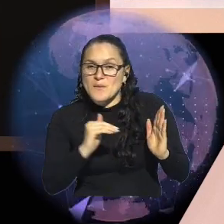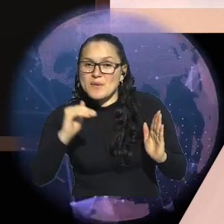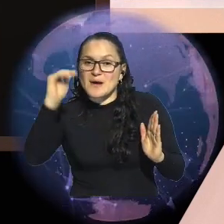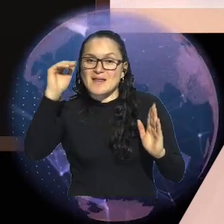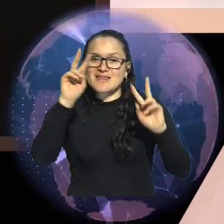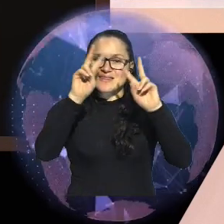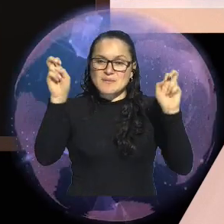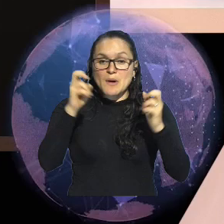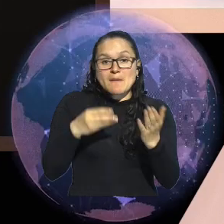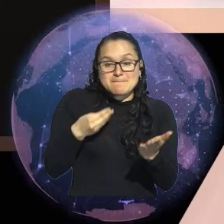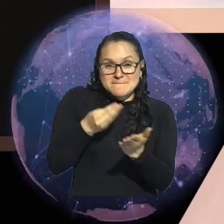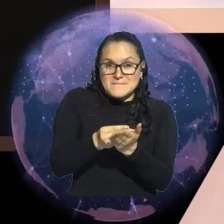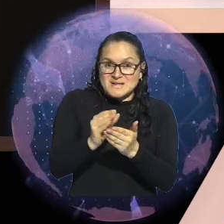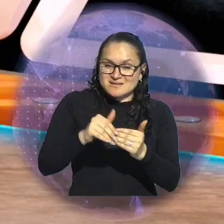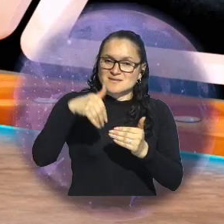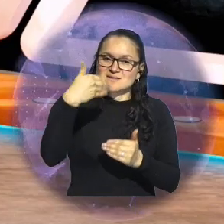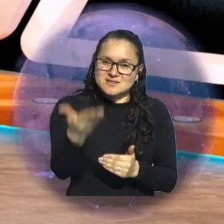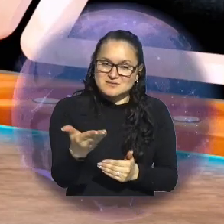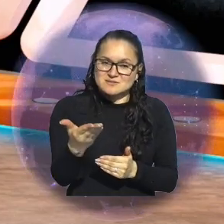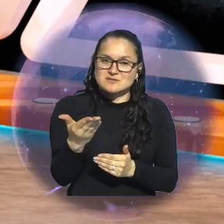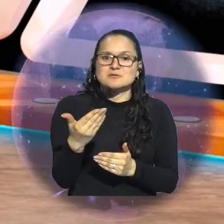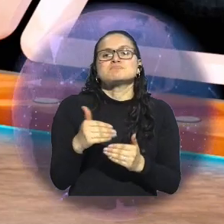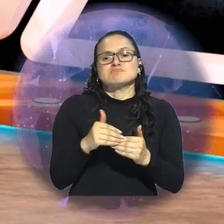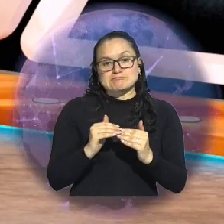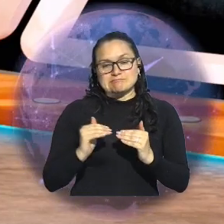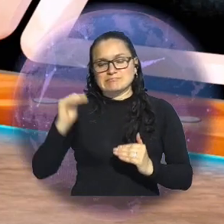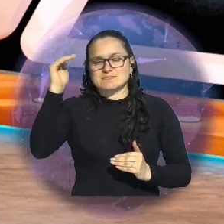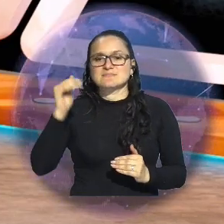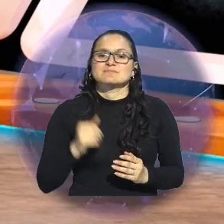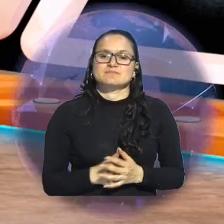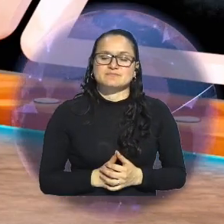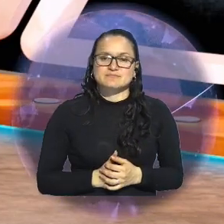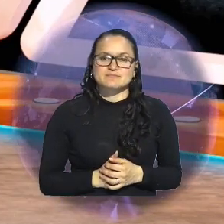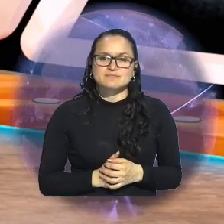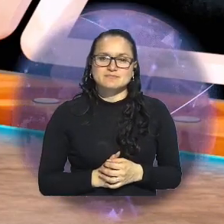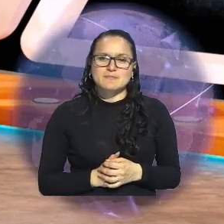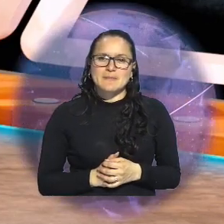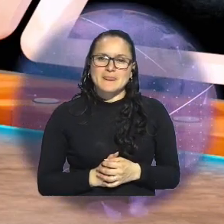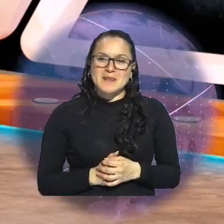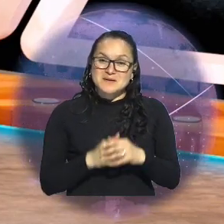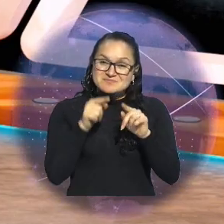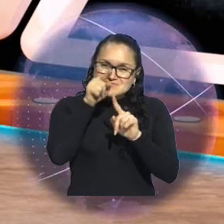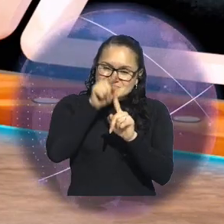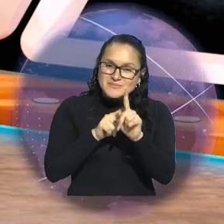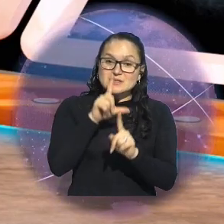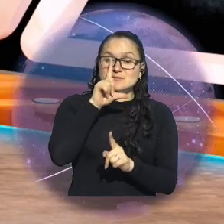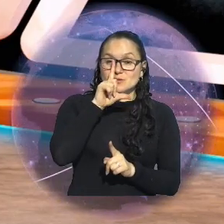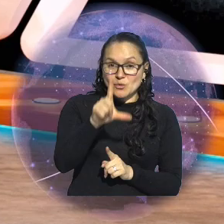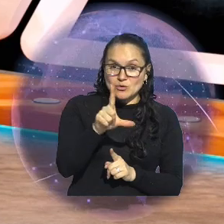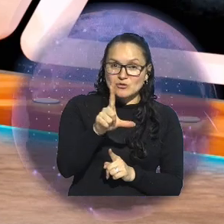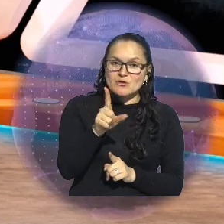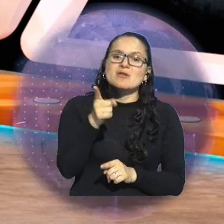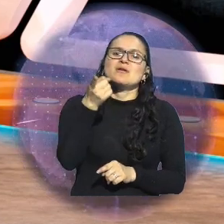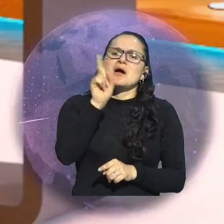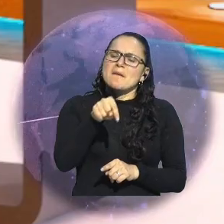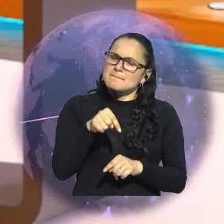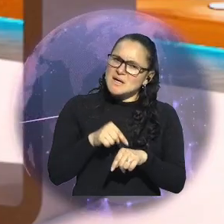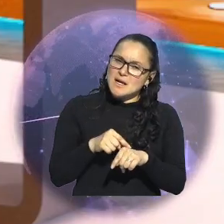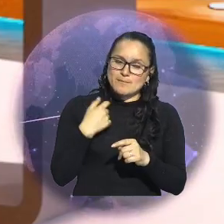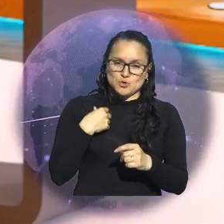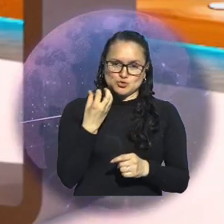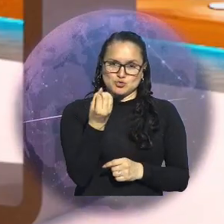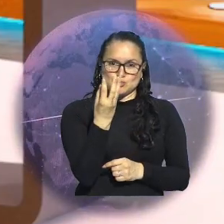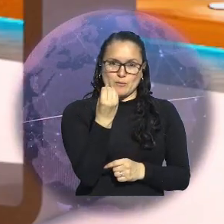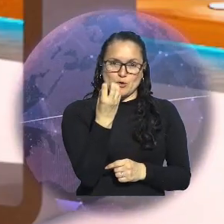fue de 12 mil millones en el mes de julio entró en vigencia la reducción del tiempo que nos toma cambiarnos de